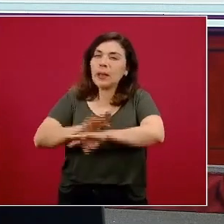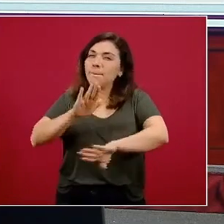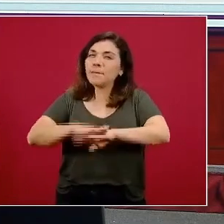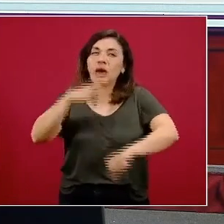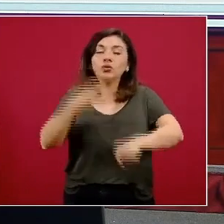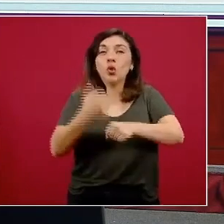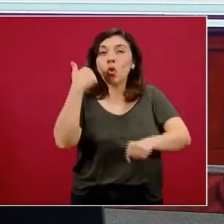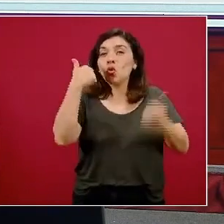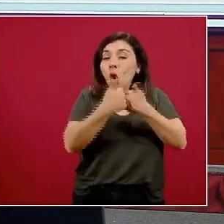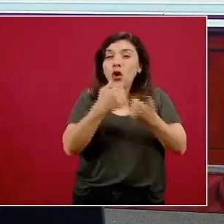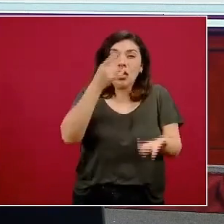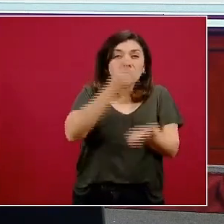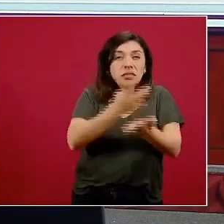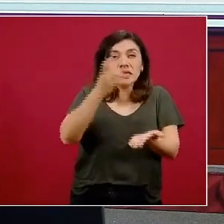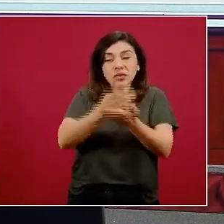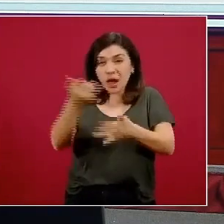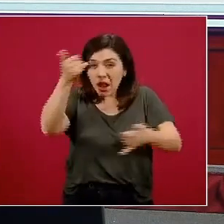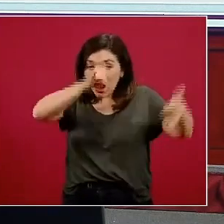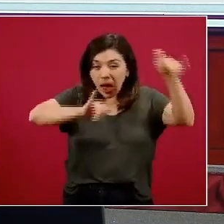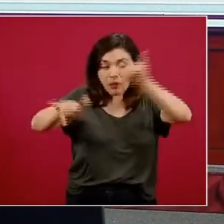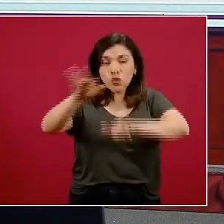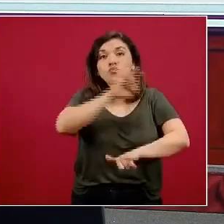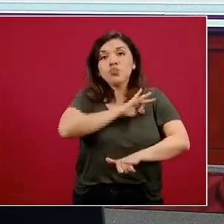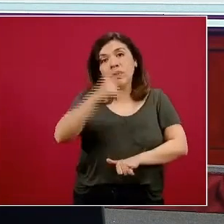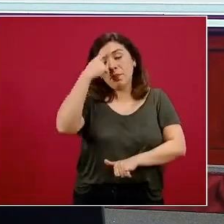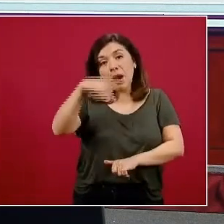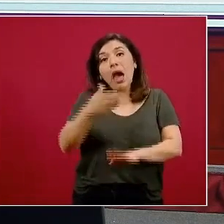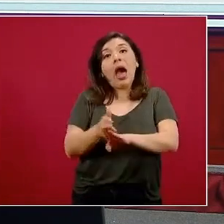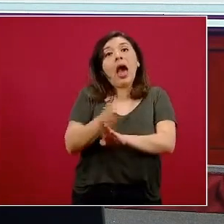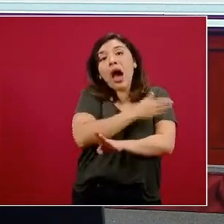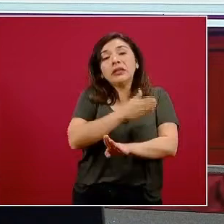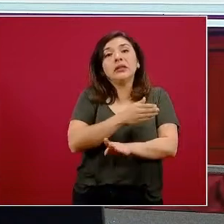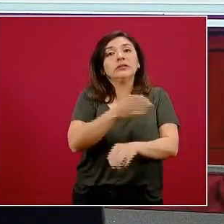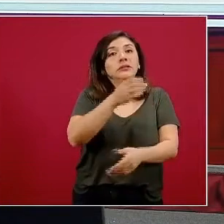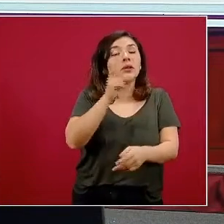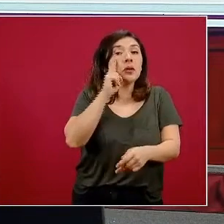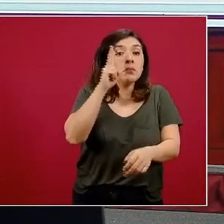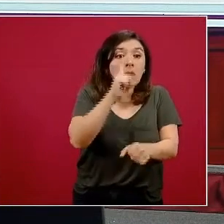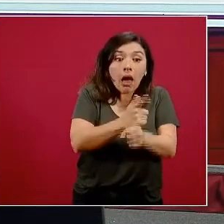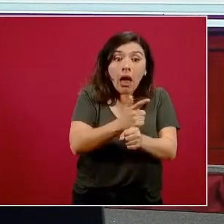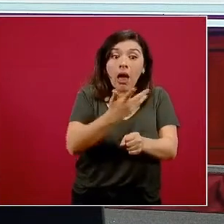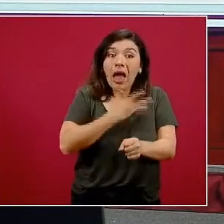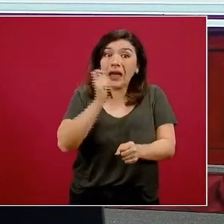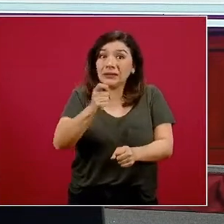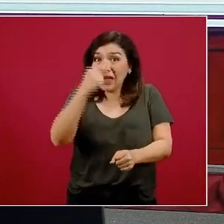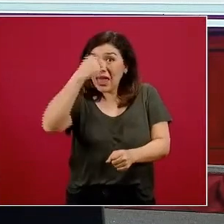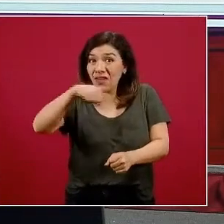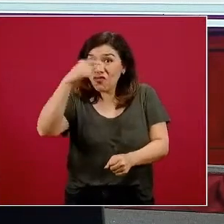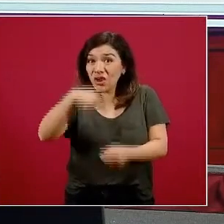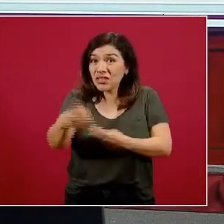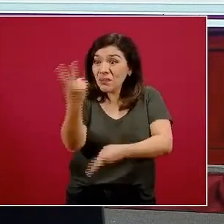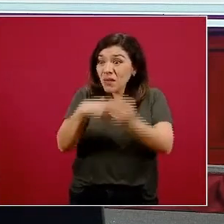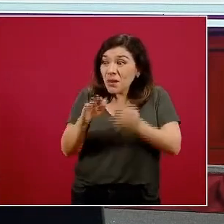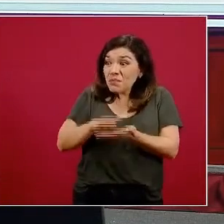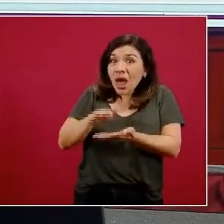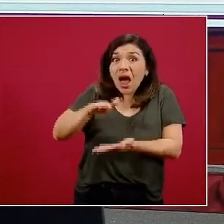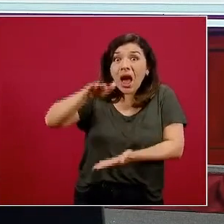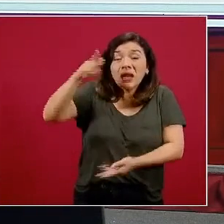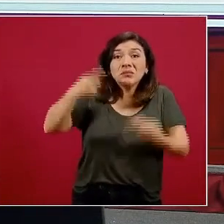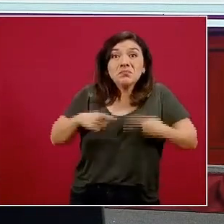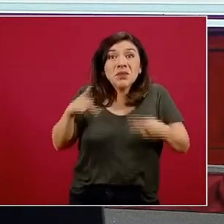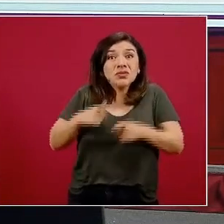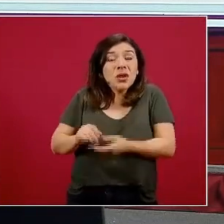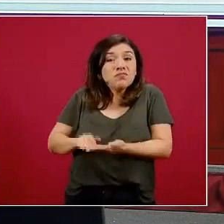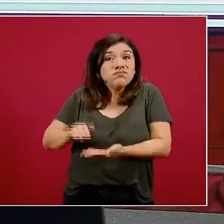el diagnóstico por laboratorio para poder detectar oportunamente cuando influenza empiece a incrementarse en